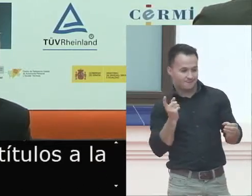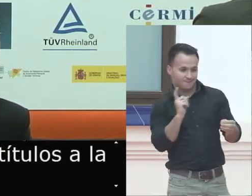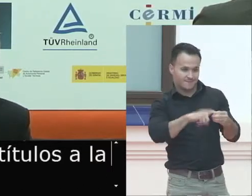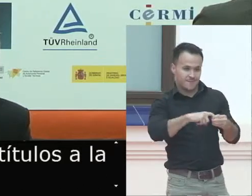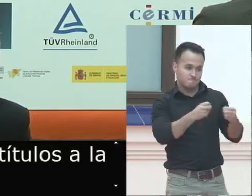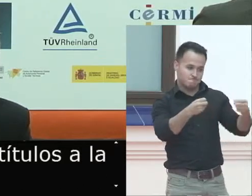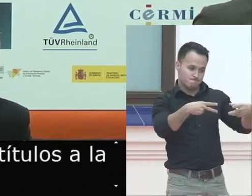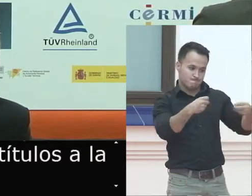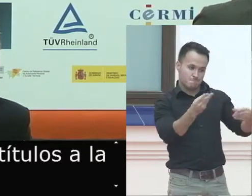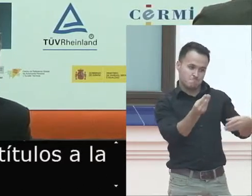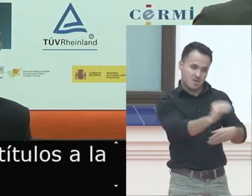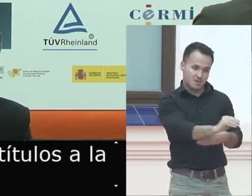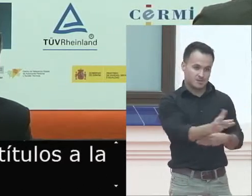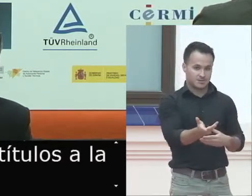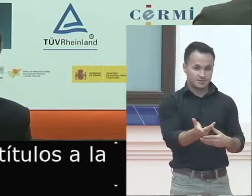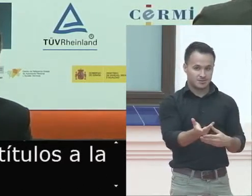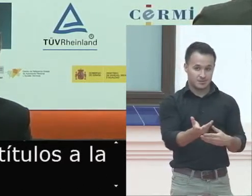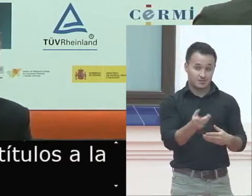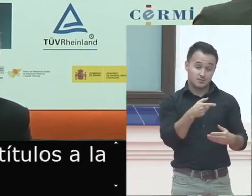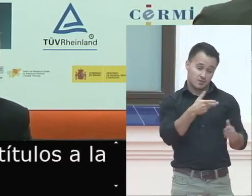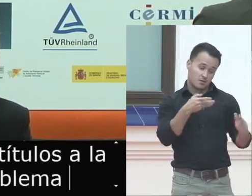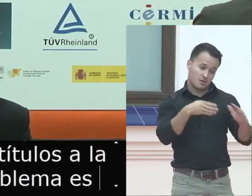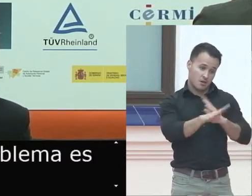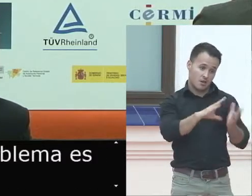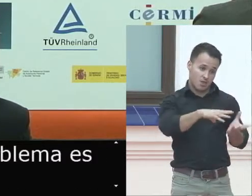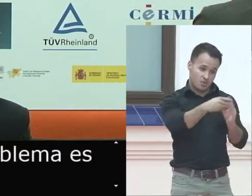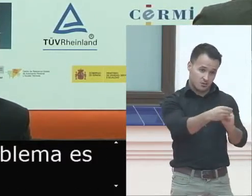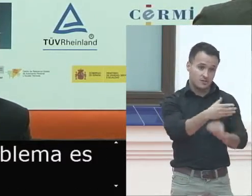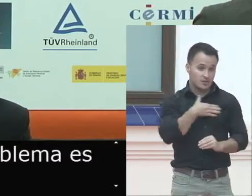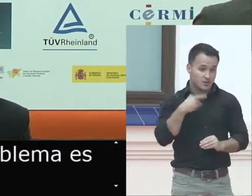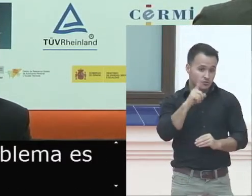hacer cosas más accesibles sea caro. Con eso termino.